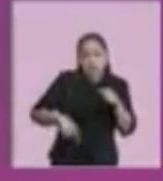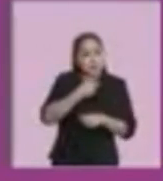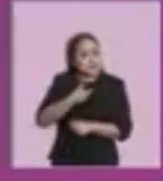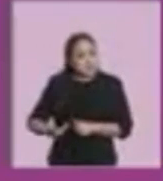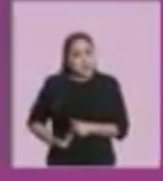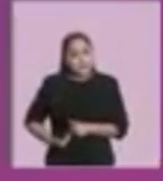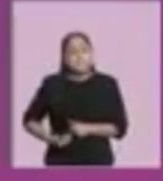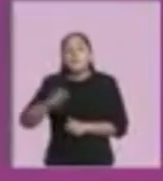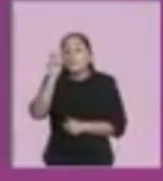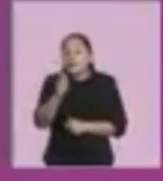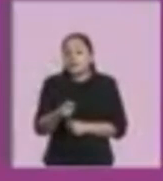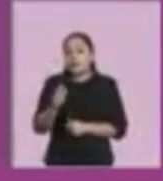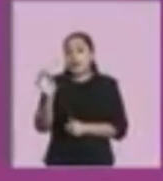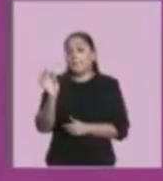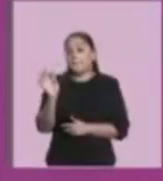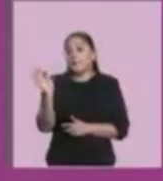ahorraríamos si